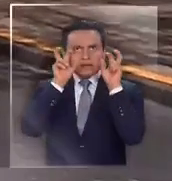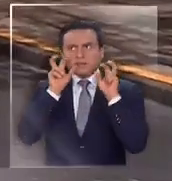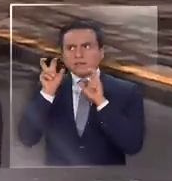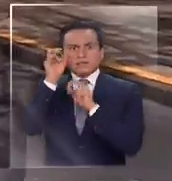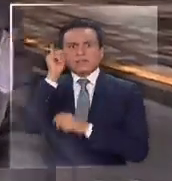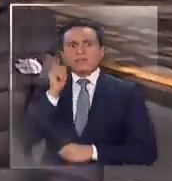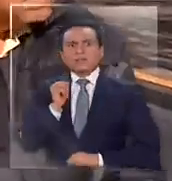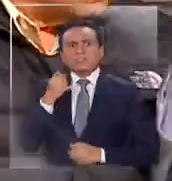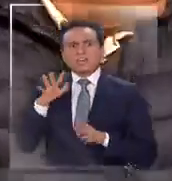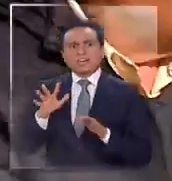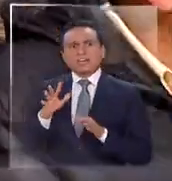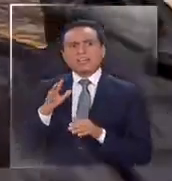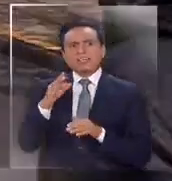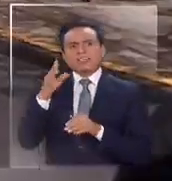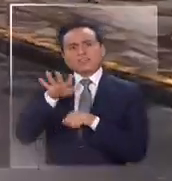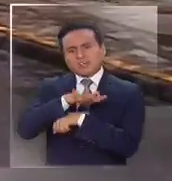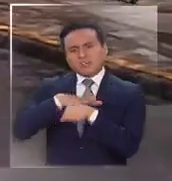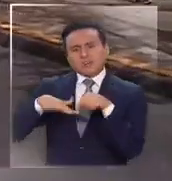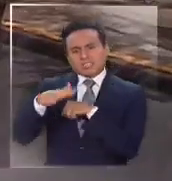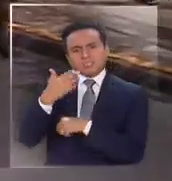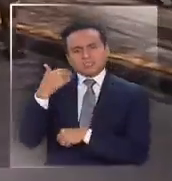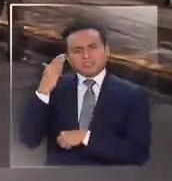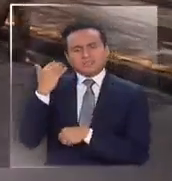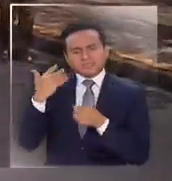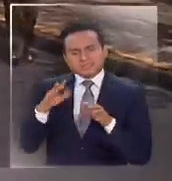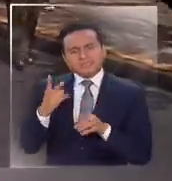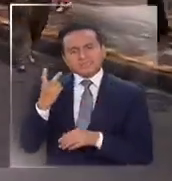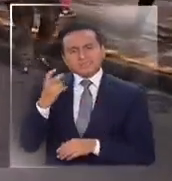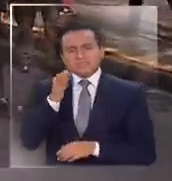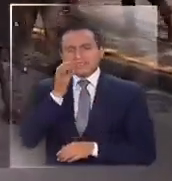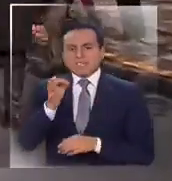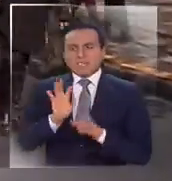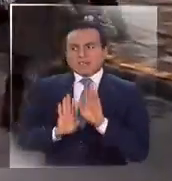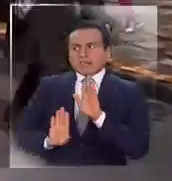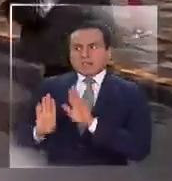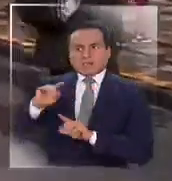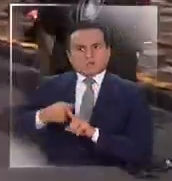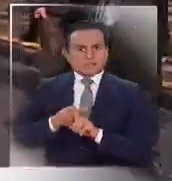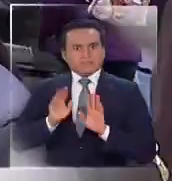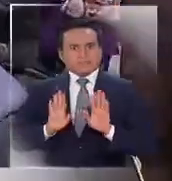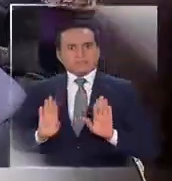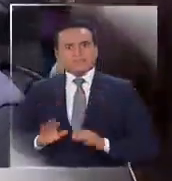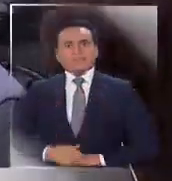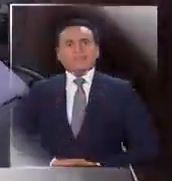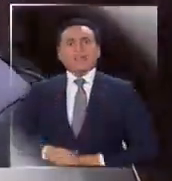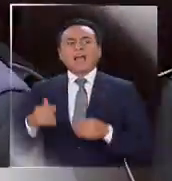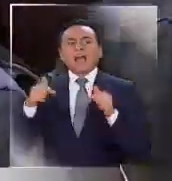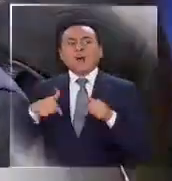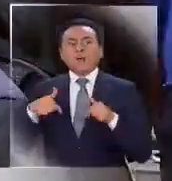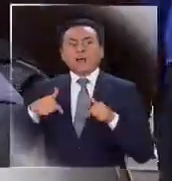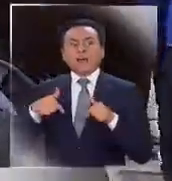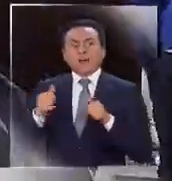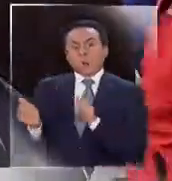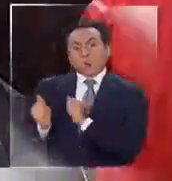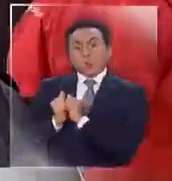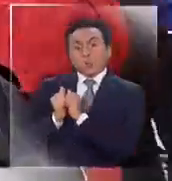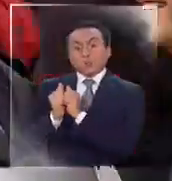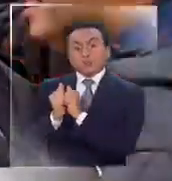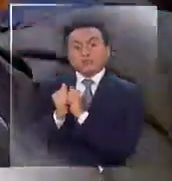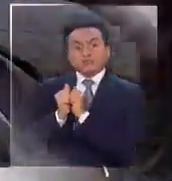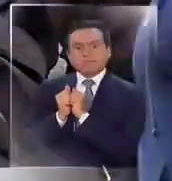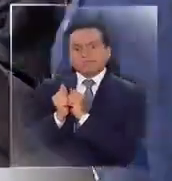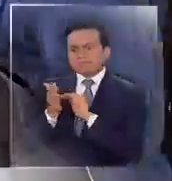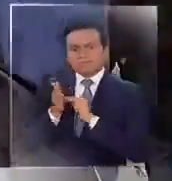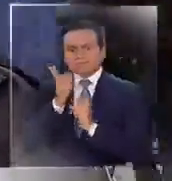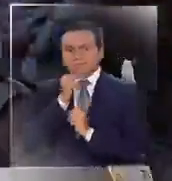ya me ha pasado un par de situaciones en que trato de evitar que me ocurra nuevamente. Ahora que estamos en conjunto,